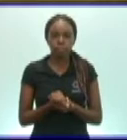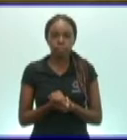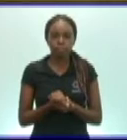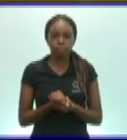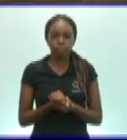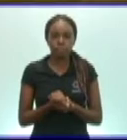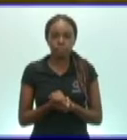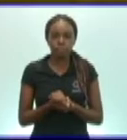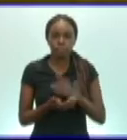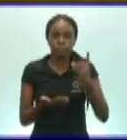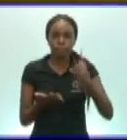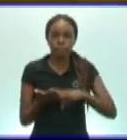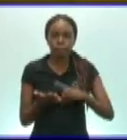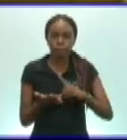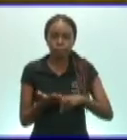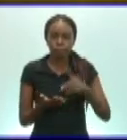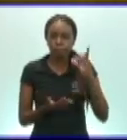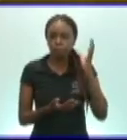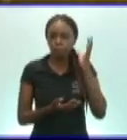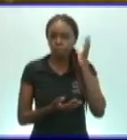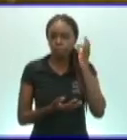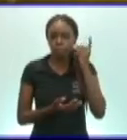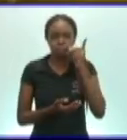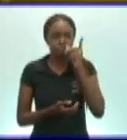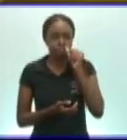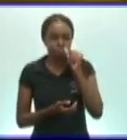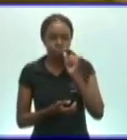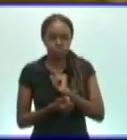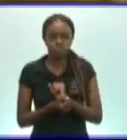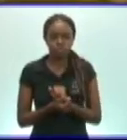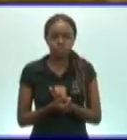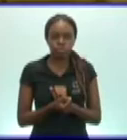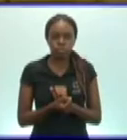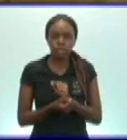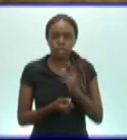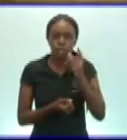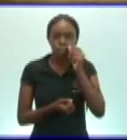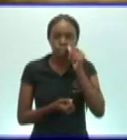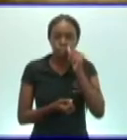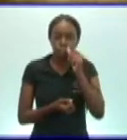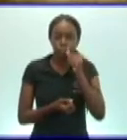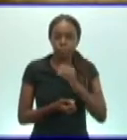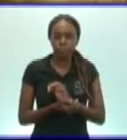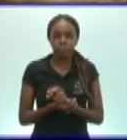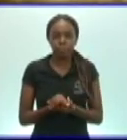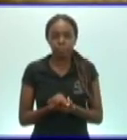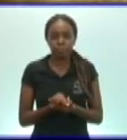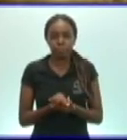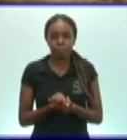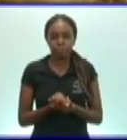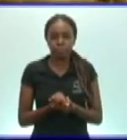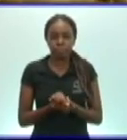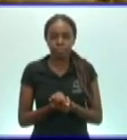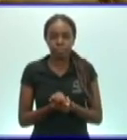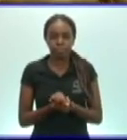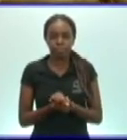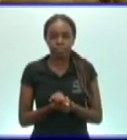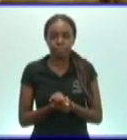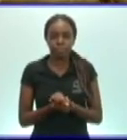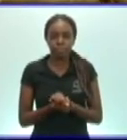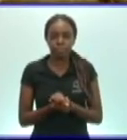Sus padres, Jesús María Céspedes y Luque, bayamés, y Francisca de Borja Castillo y Ramírez de